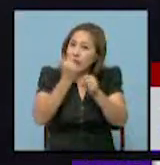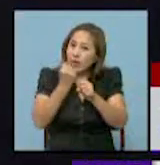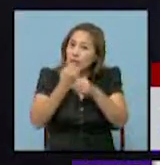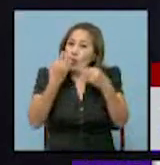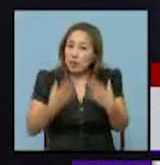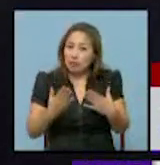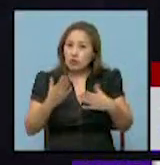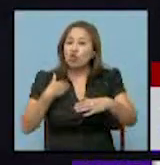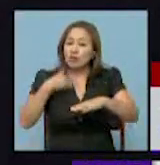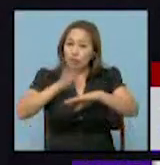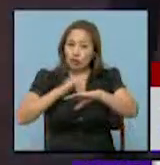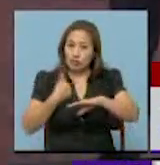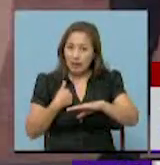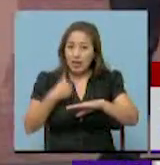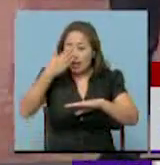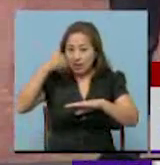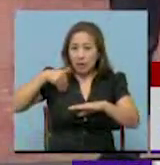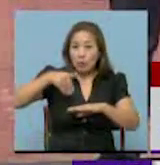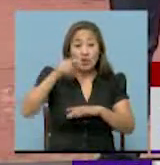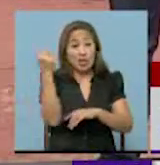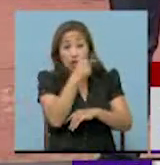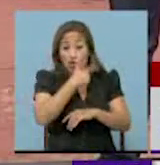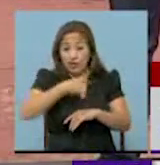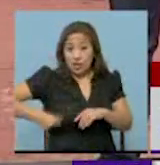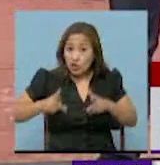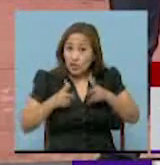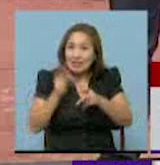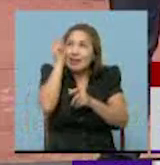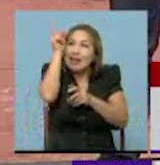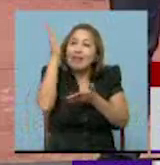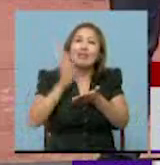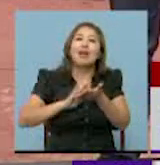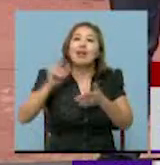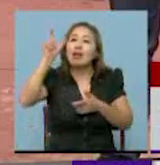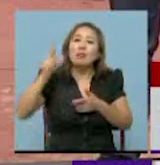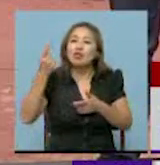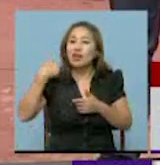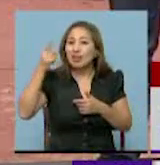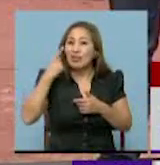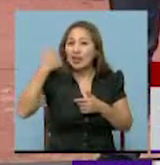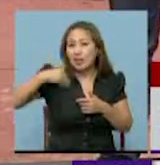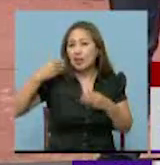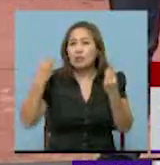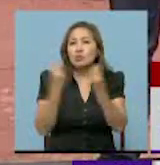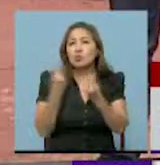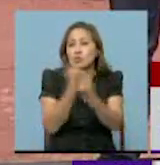de nosotros, a partir de, como decía el gobernador, de la iniciativa de los argentinos, tenemos